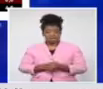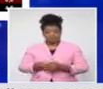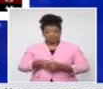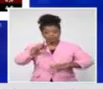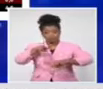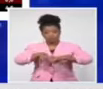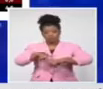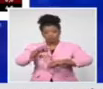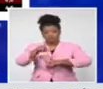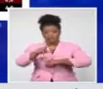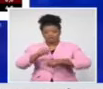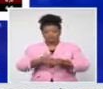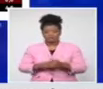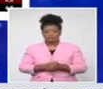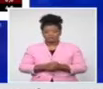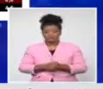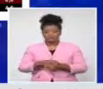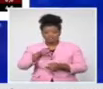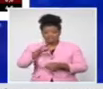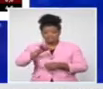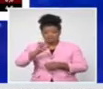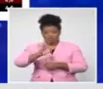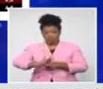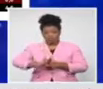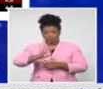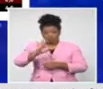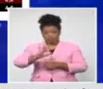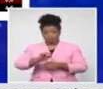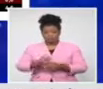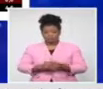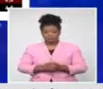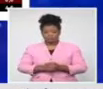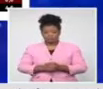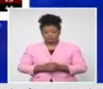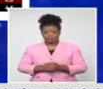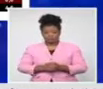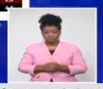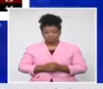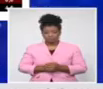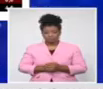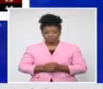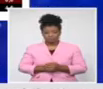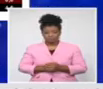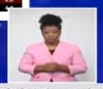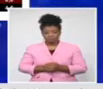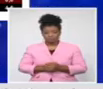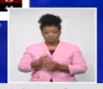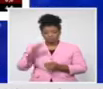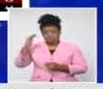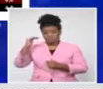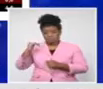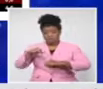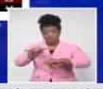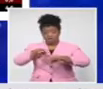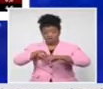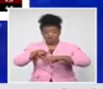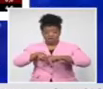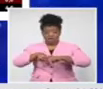El 16% de las procesadas fueron positivas. Le sigue La Habana, que se había mantenido en el primer